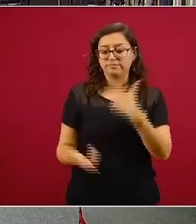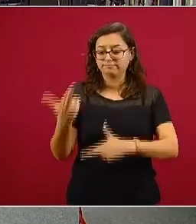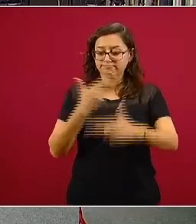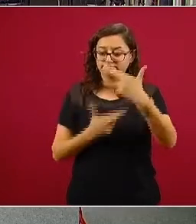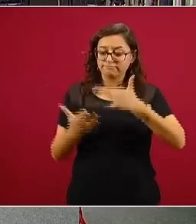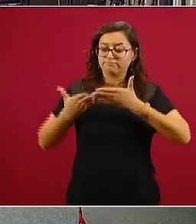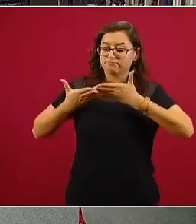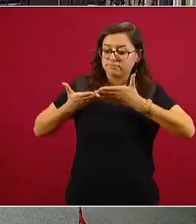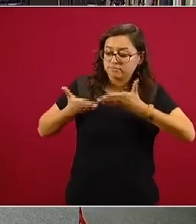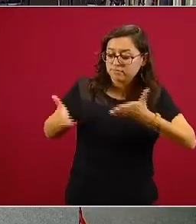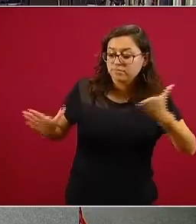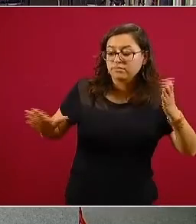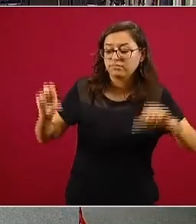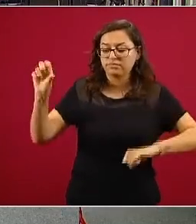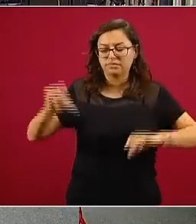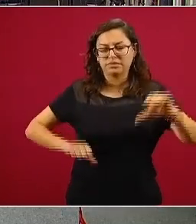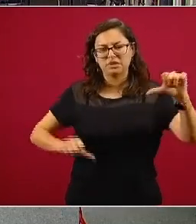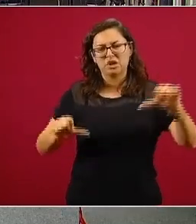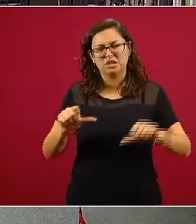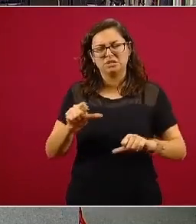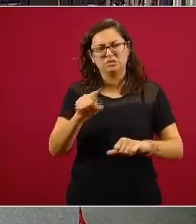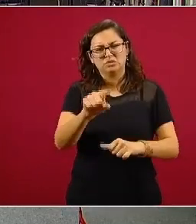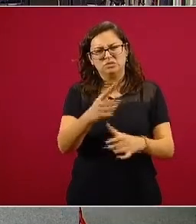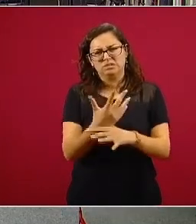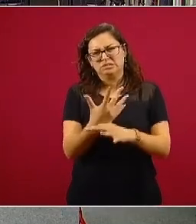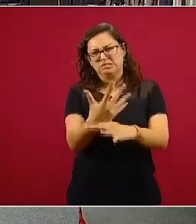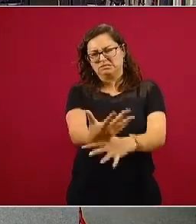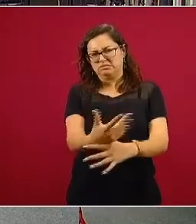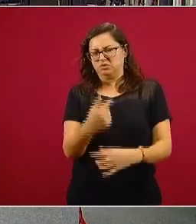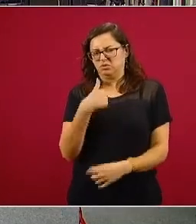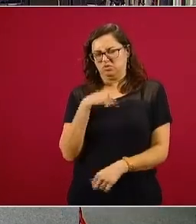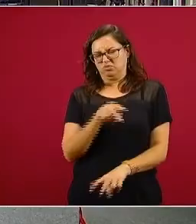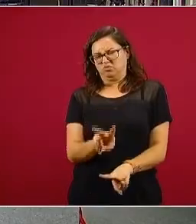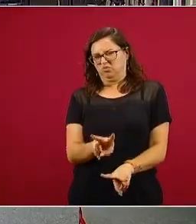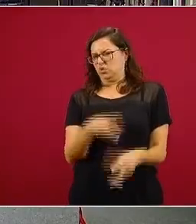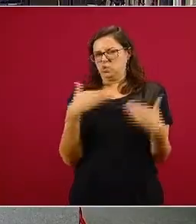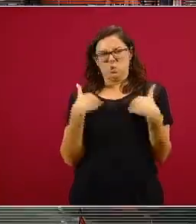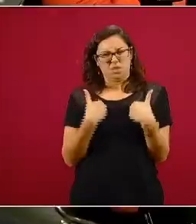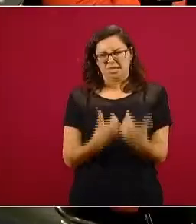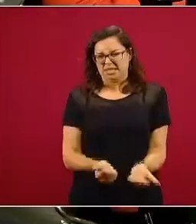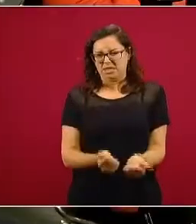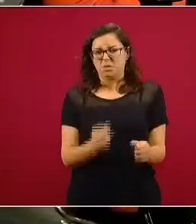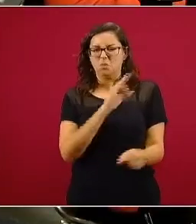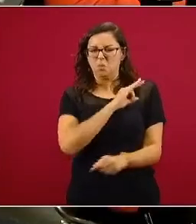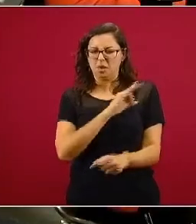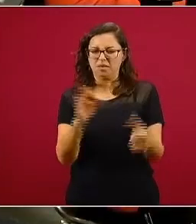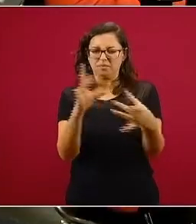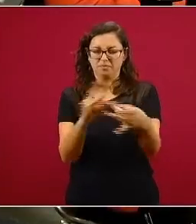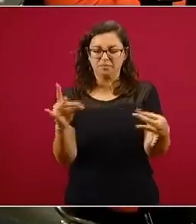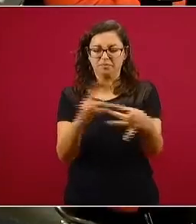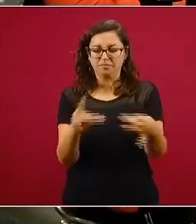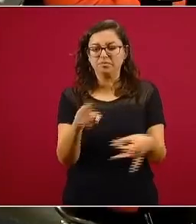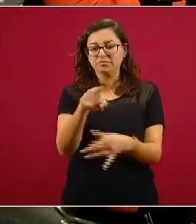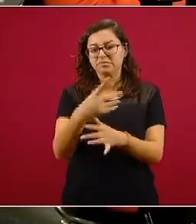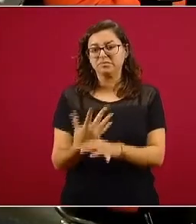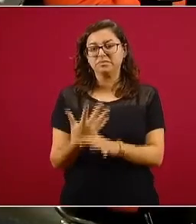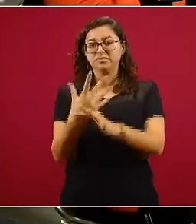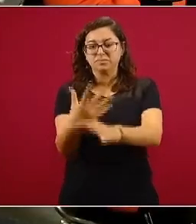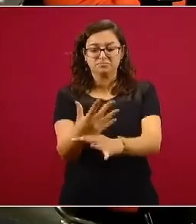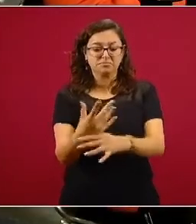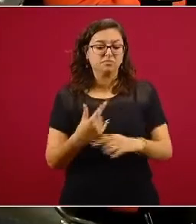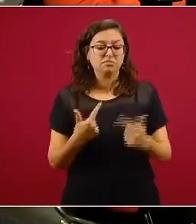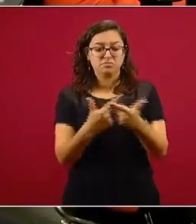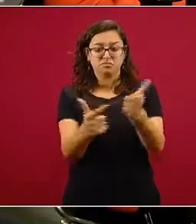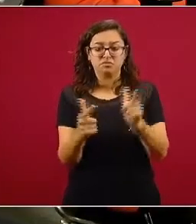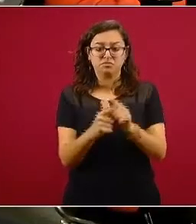sé si para no especular, mejor explíquenoslo bien. Usted hablaba de que lamenta que un sector de la sociedad no